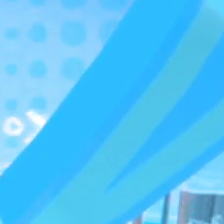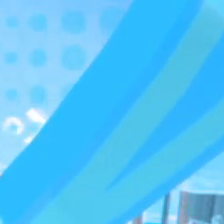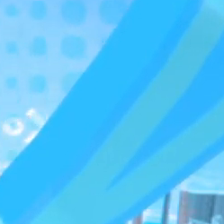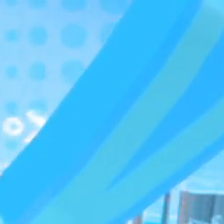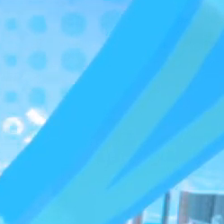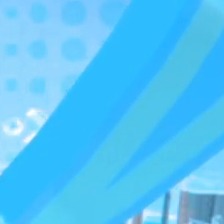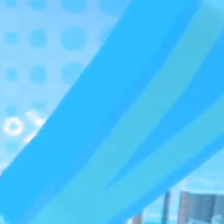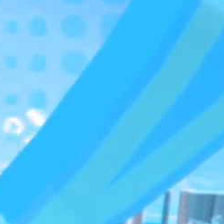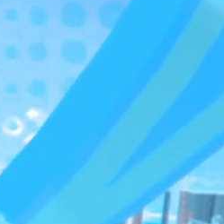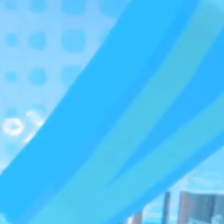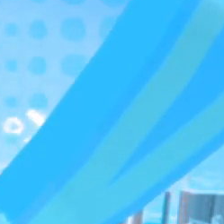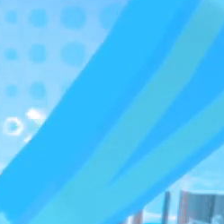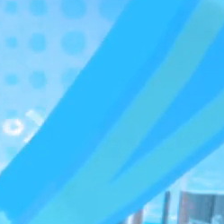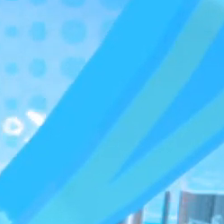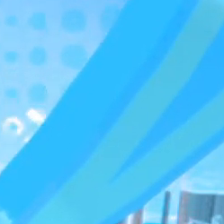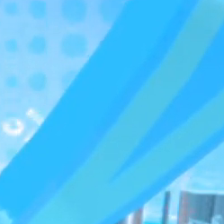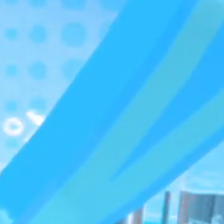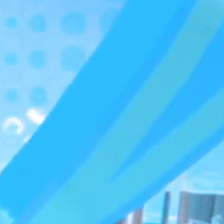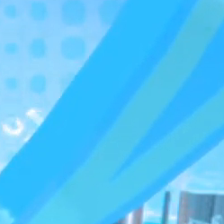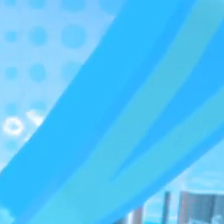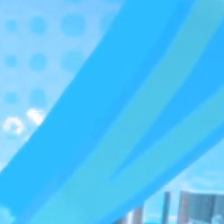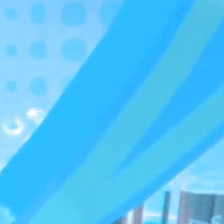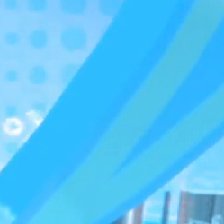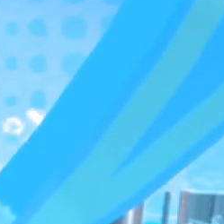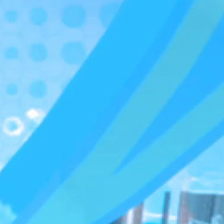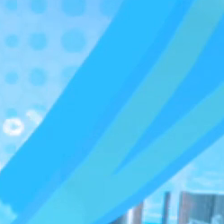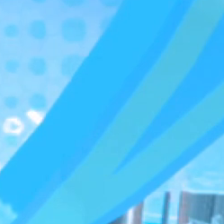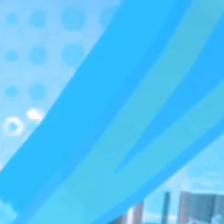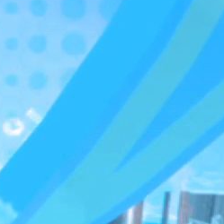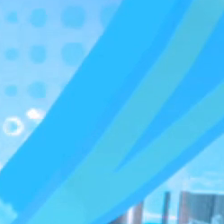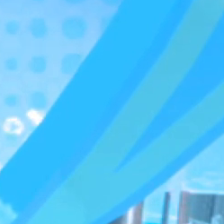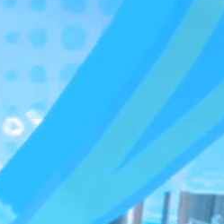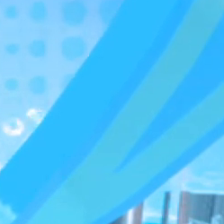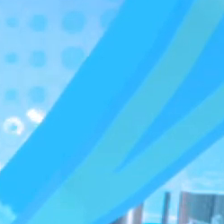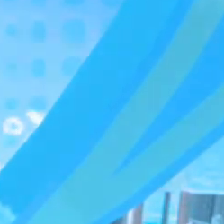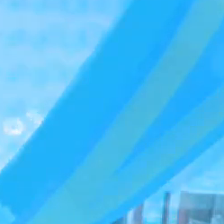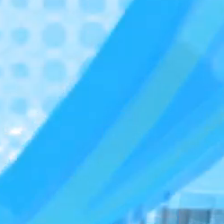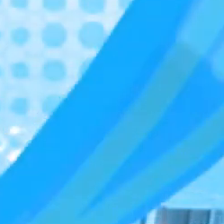616 colones con 32 céntimos.